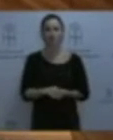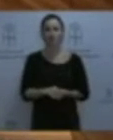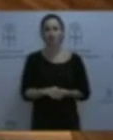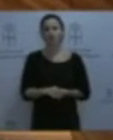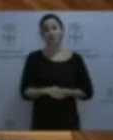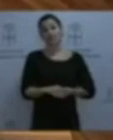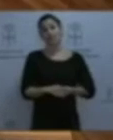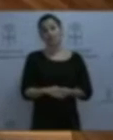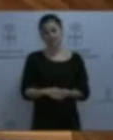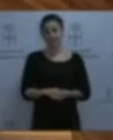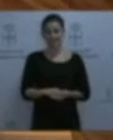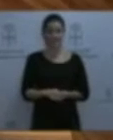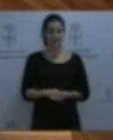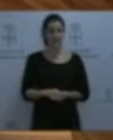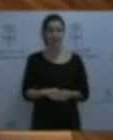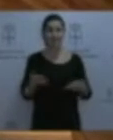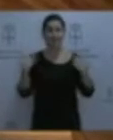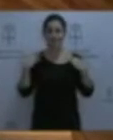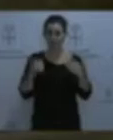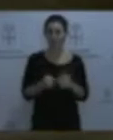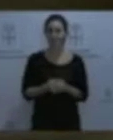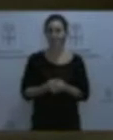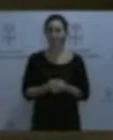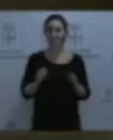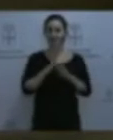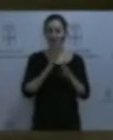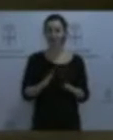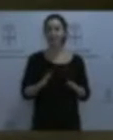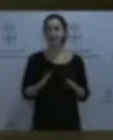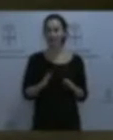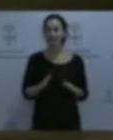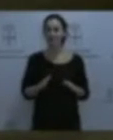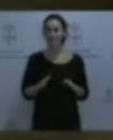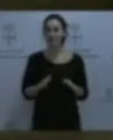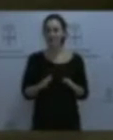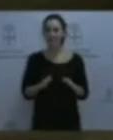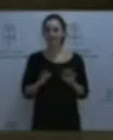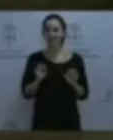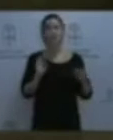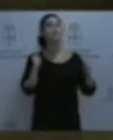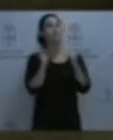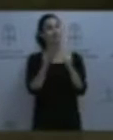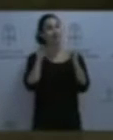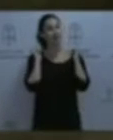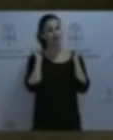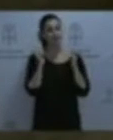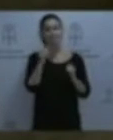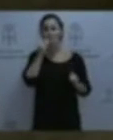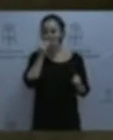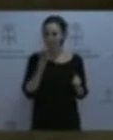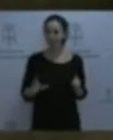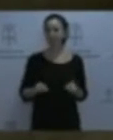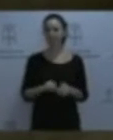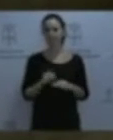Me alegra comprobar que en el fondo probablemente estamos de acuerdo, algo que también creo